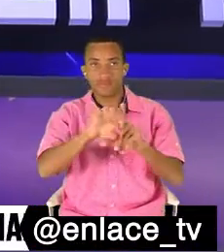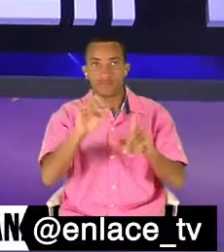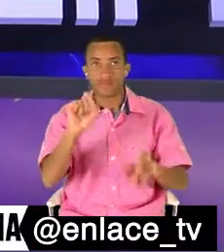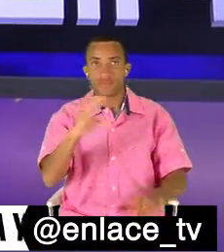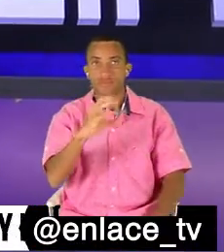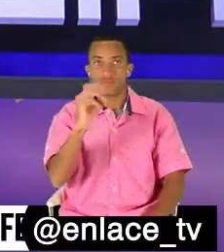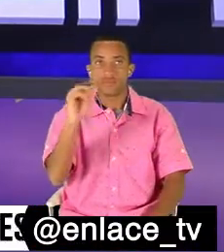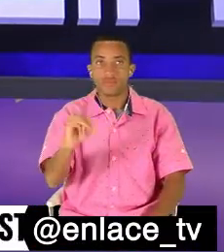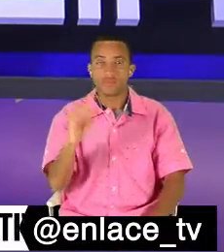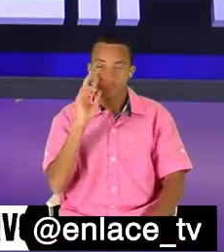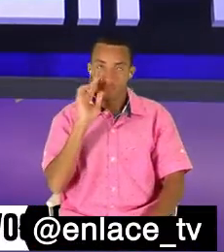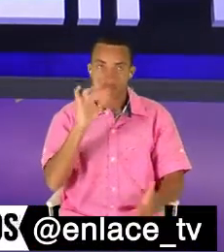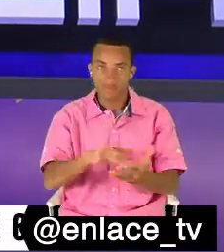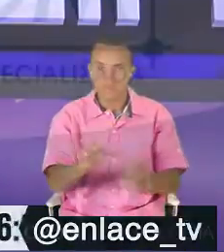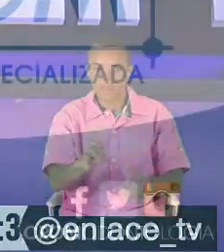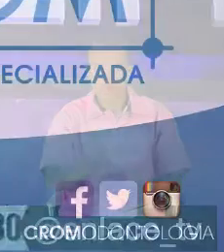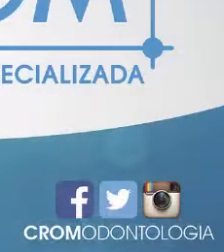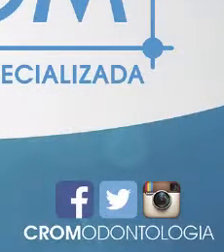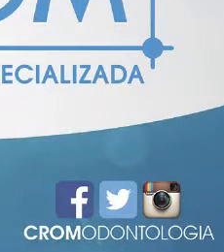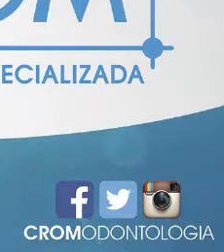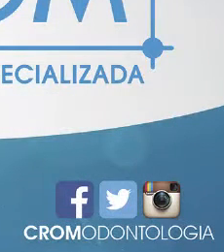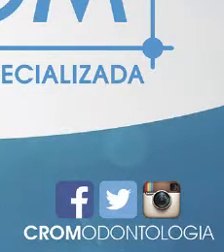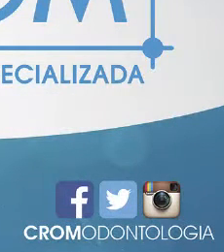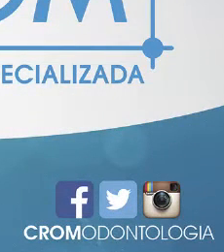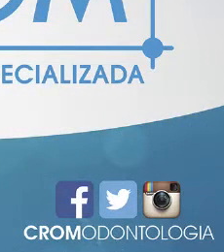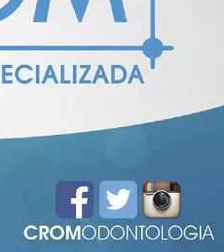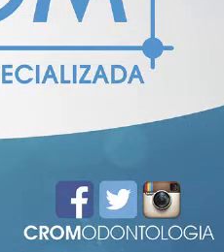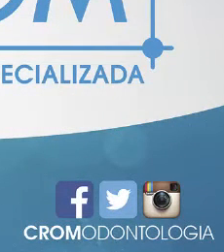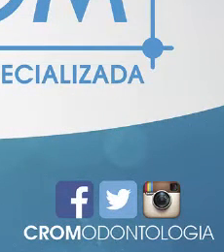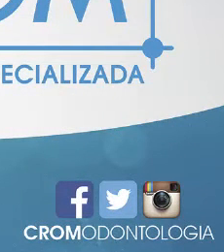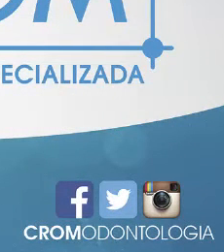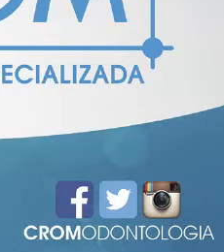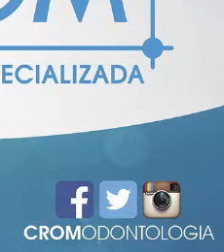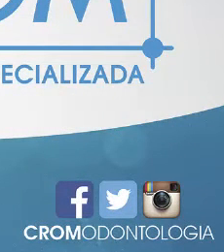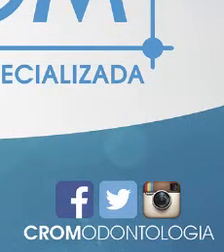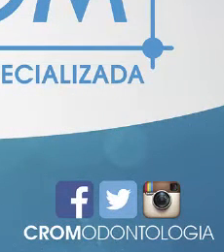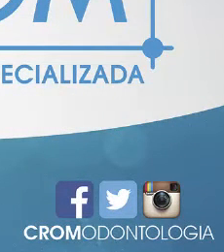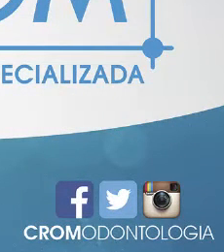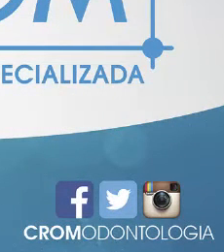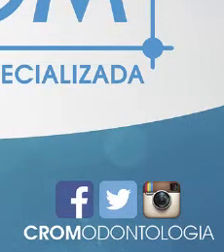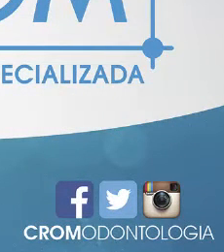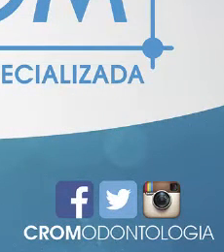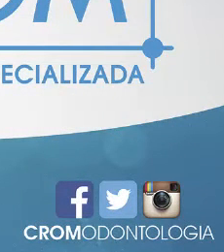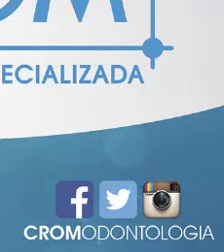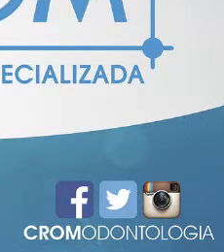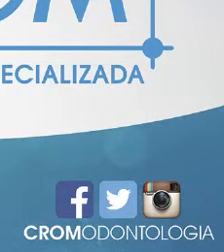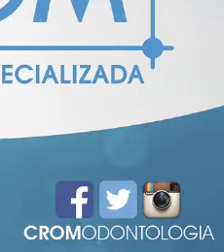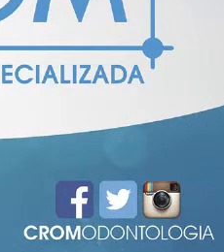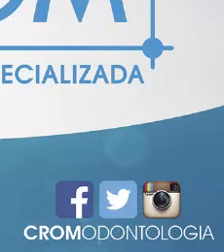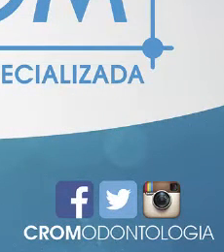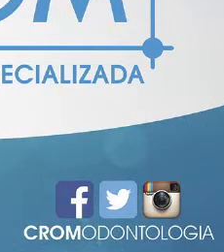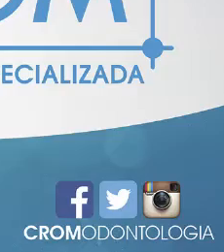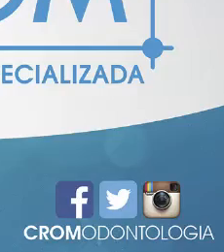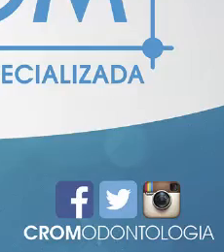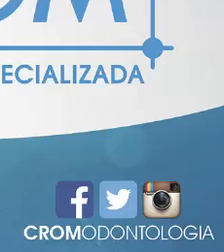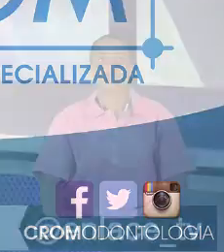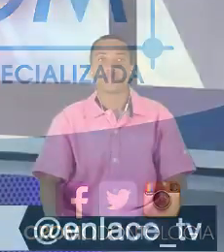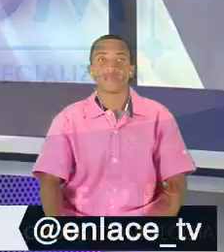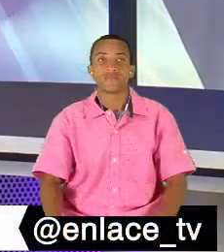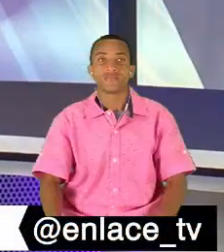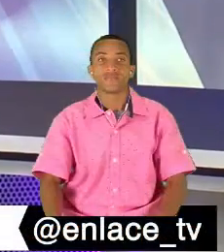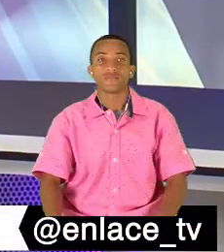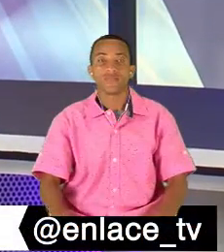www.enlacetelevisión.com. Visítenos. Y al mal tiempo, buena cara. Desde 1994, Chrome es la sonrisa de Barranca Bermeja.